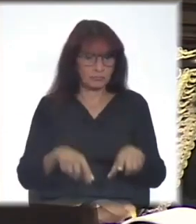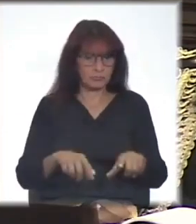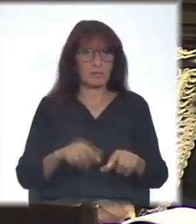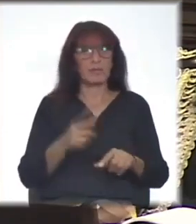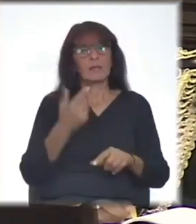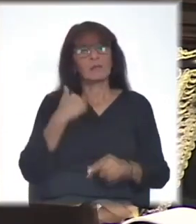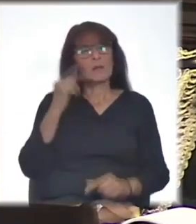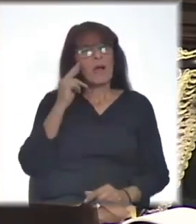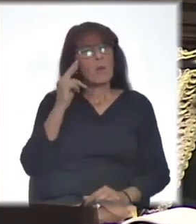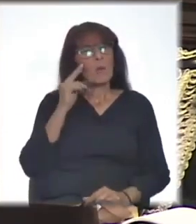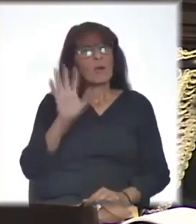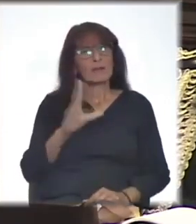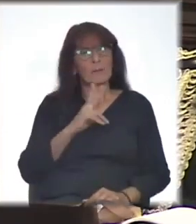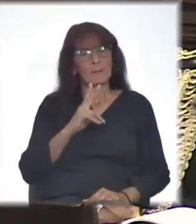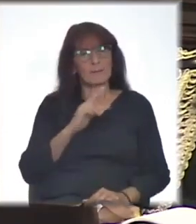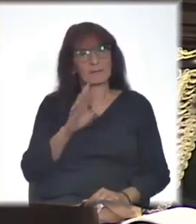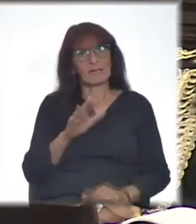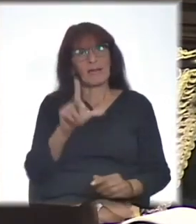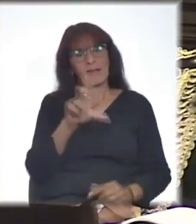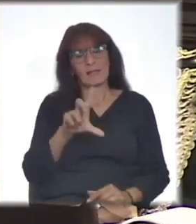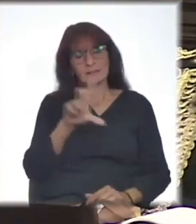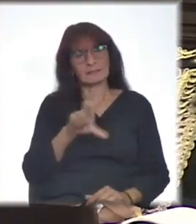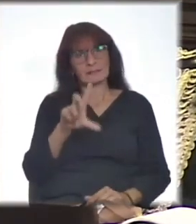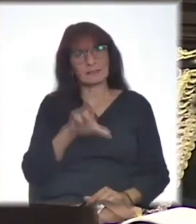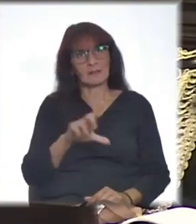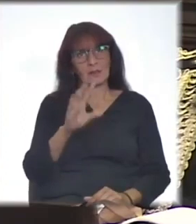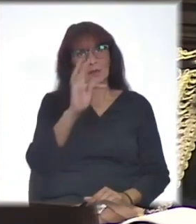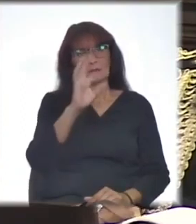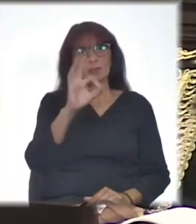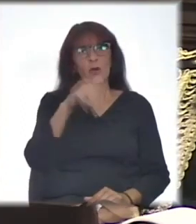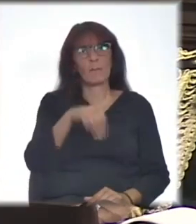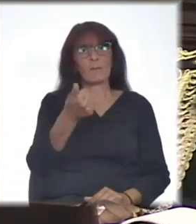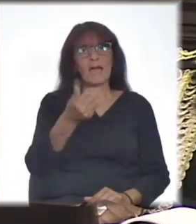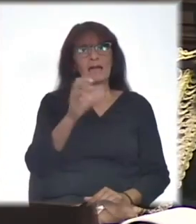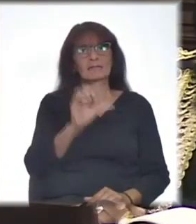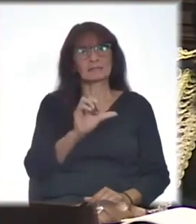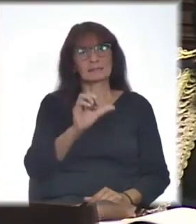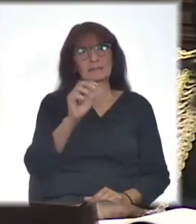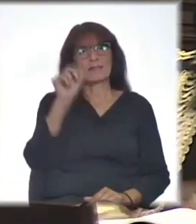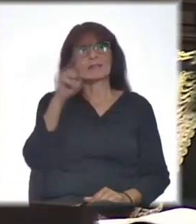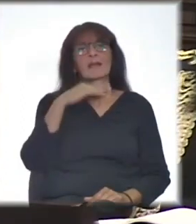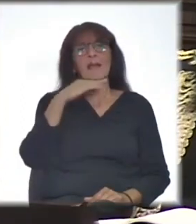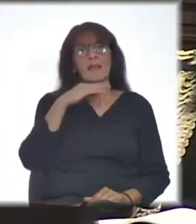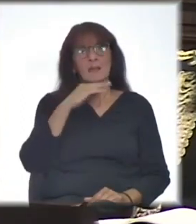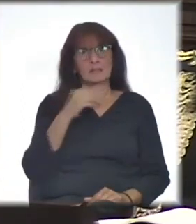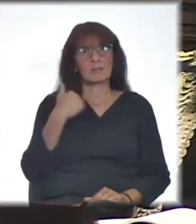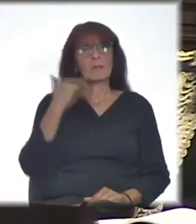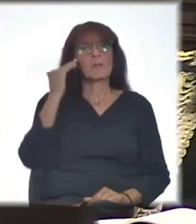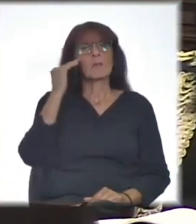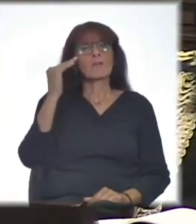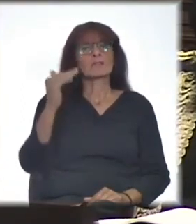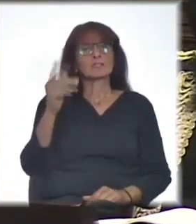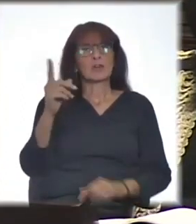Recuerdo particularmente en aquel año 80, en el Liceo Tomás Berreta de Canelones, a mi profesora de Educación Moral y Cívica de